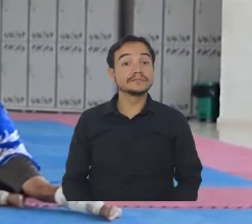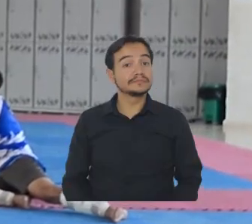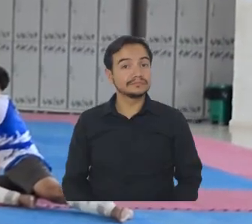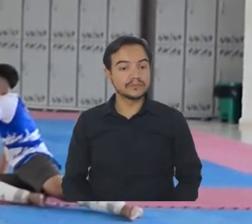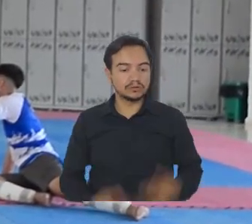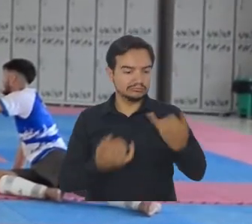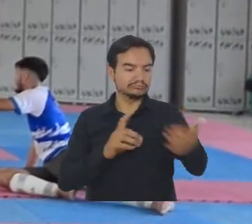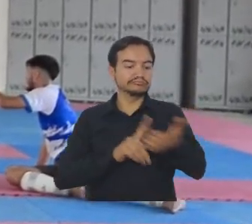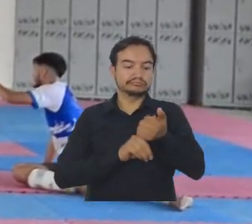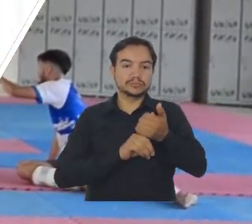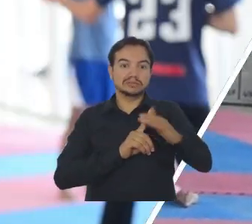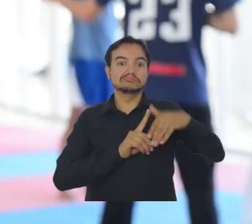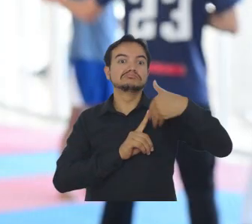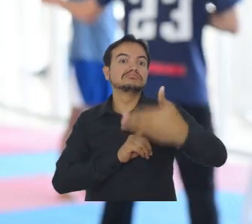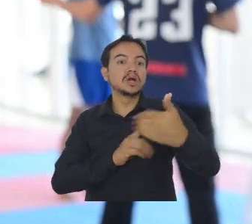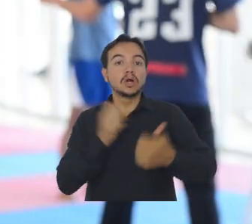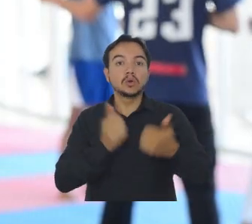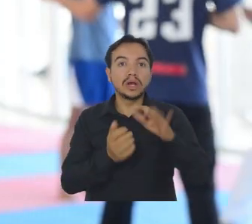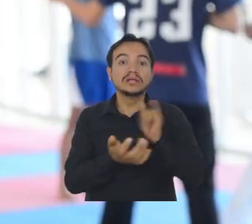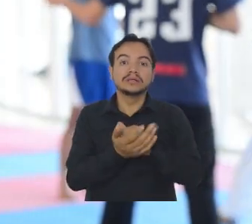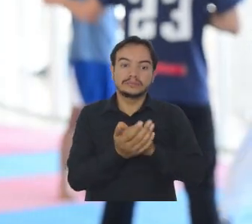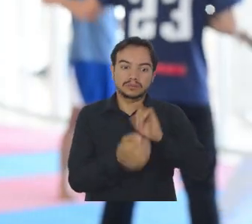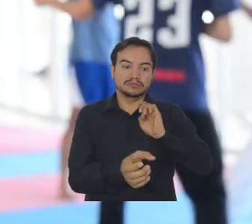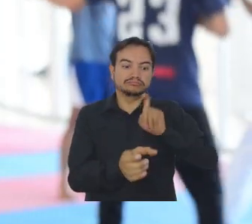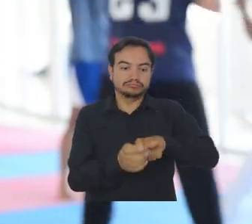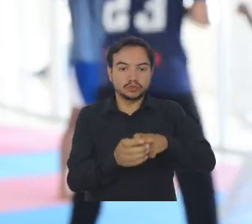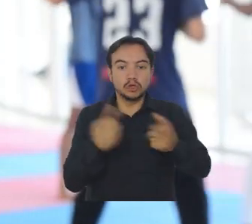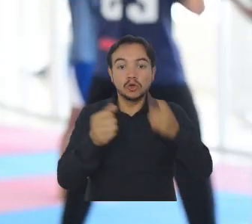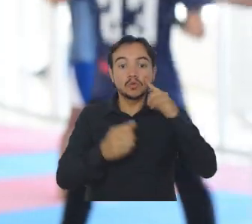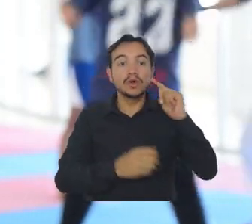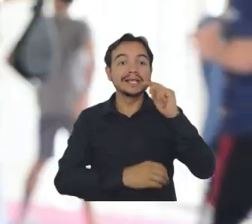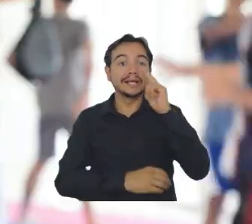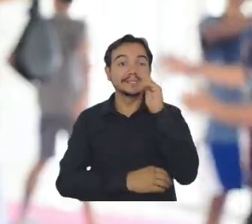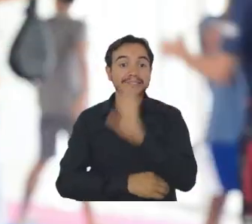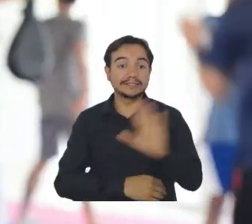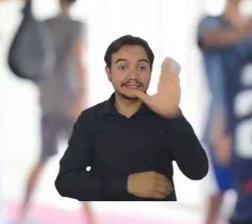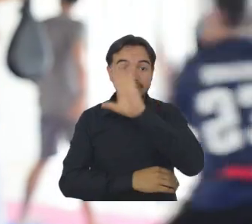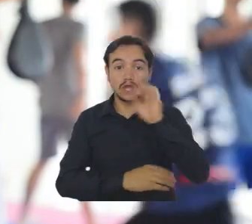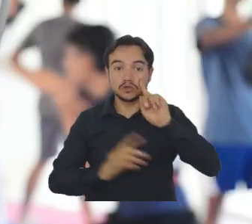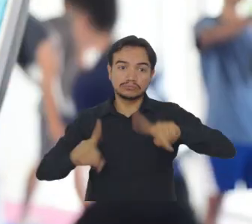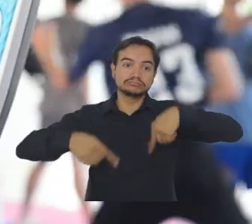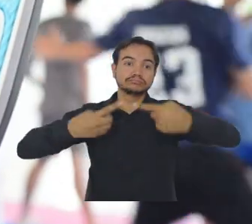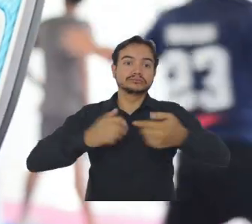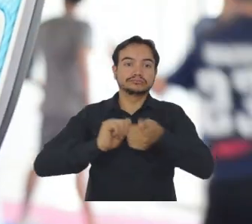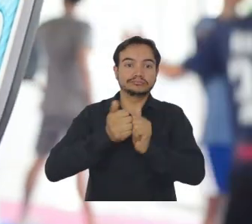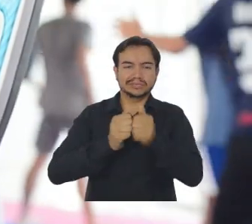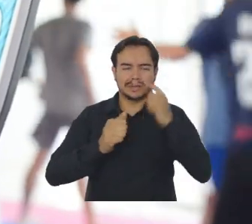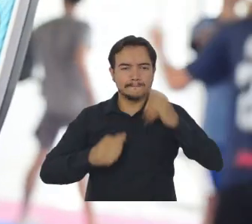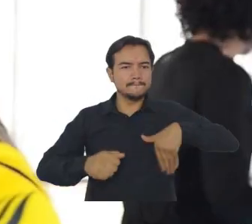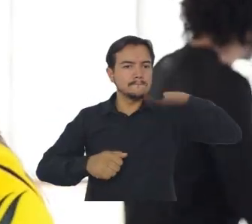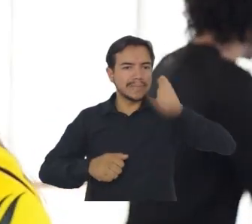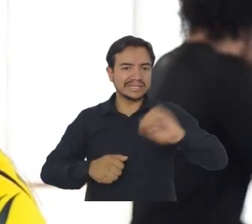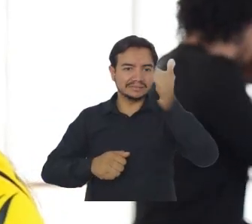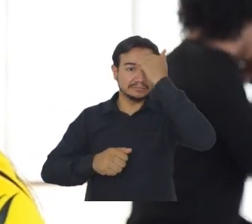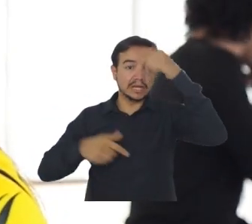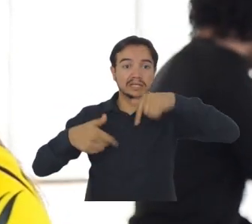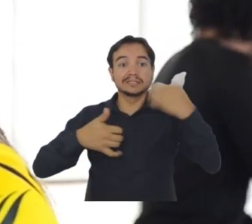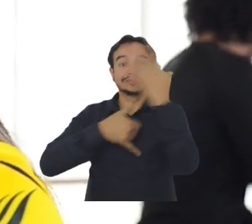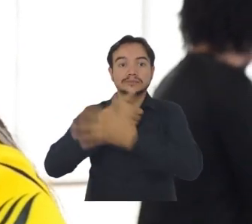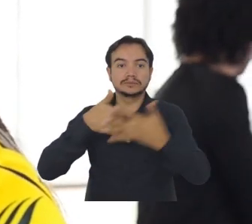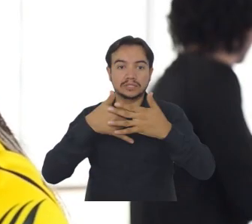Lo que sigue ahora es mantener la clasificación a Juegos Nacionales, la mayor competencia del país, lograr